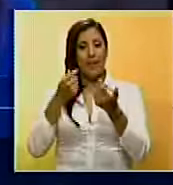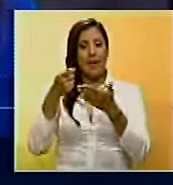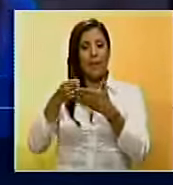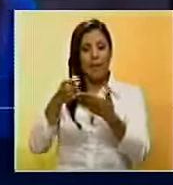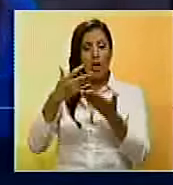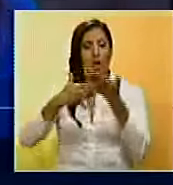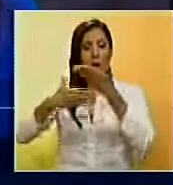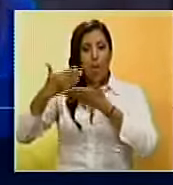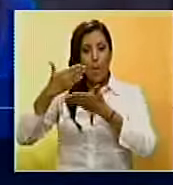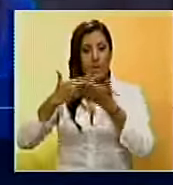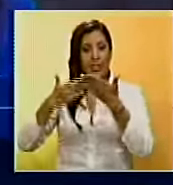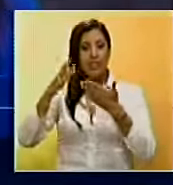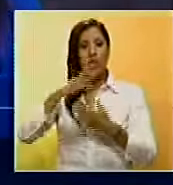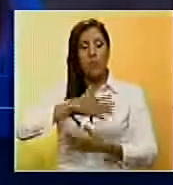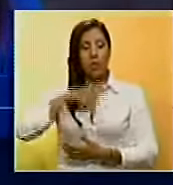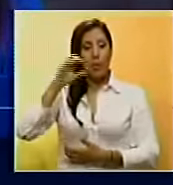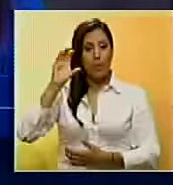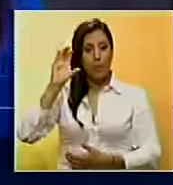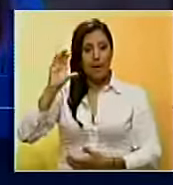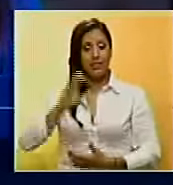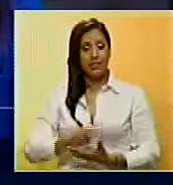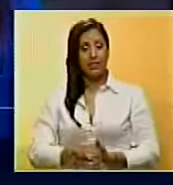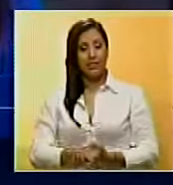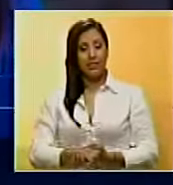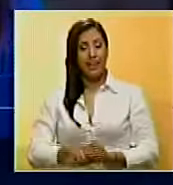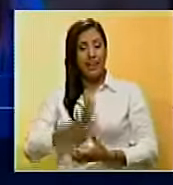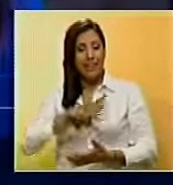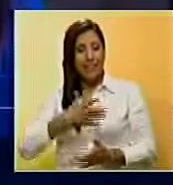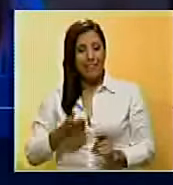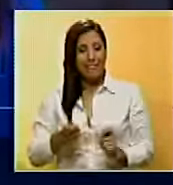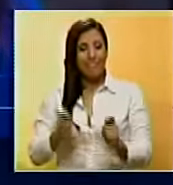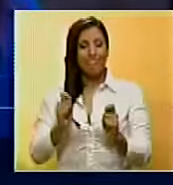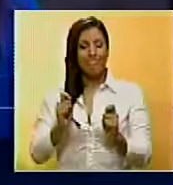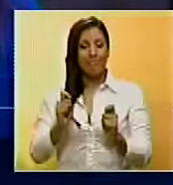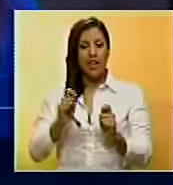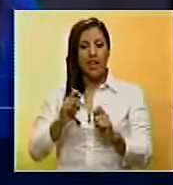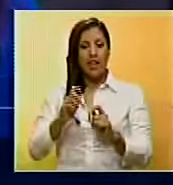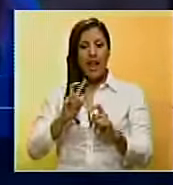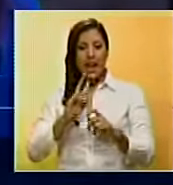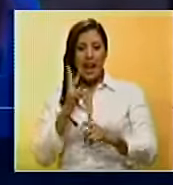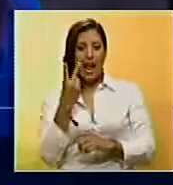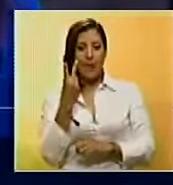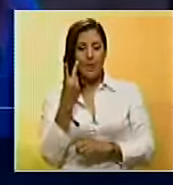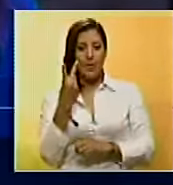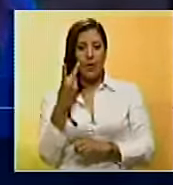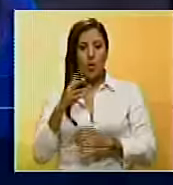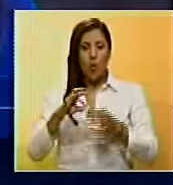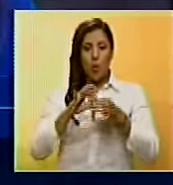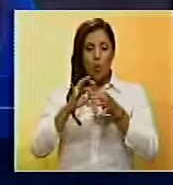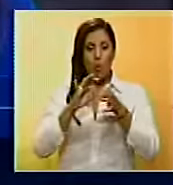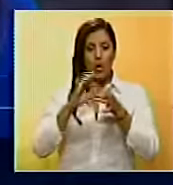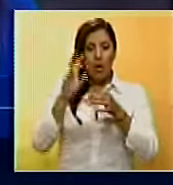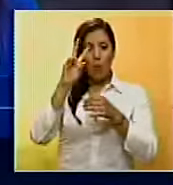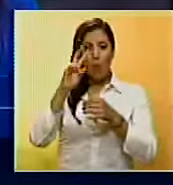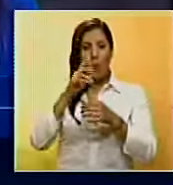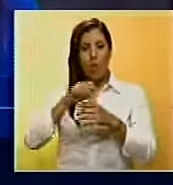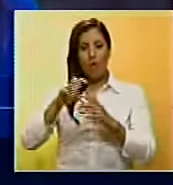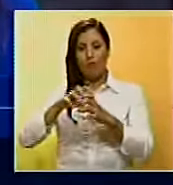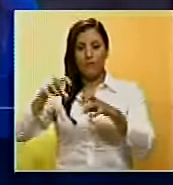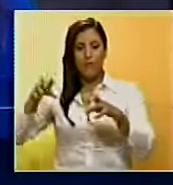financiera, comercial de nuestra región, que pretende doblegar la unidad de nuestros